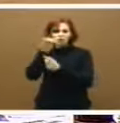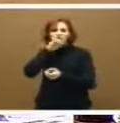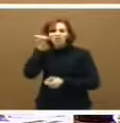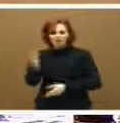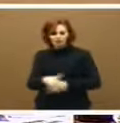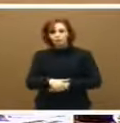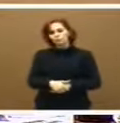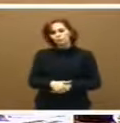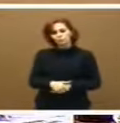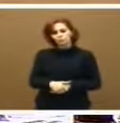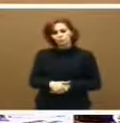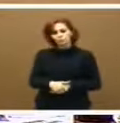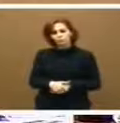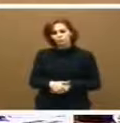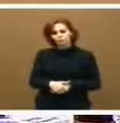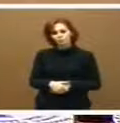Ávila Núñez.